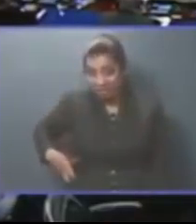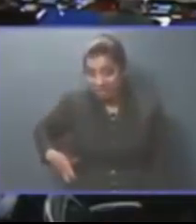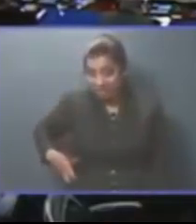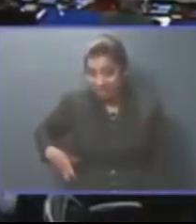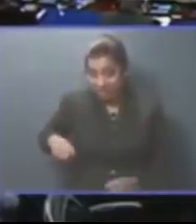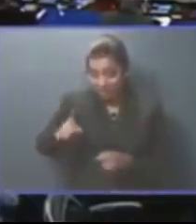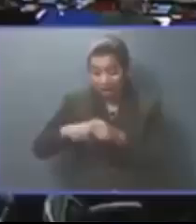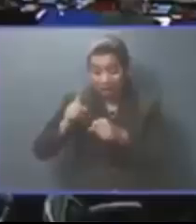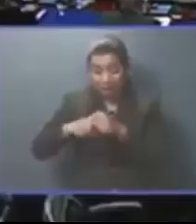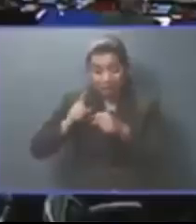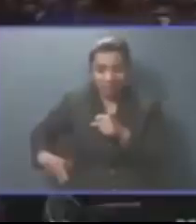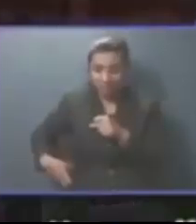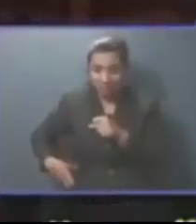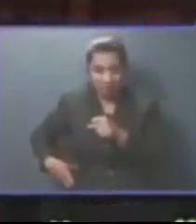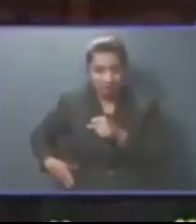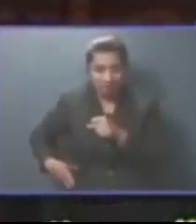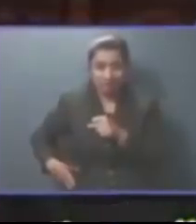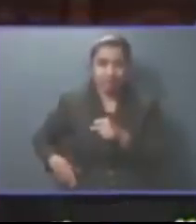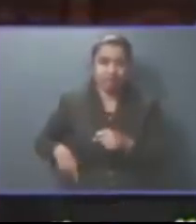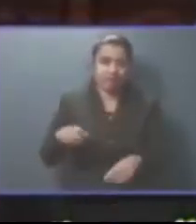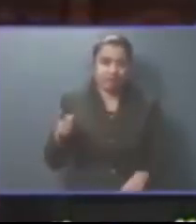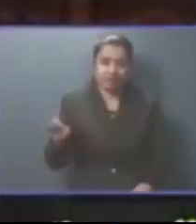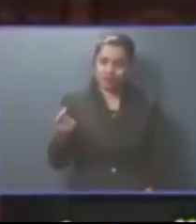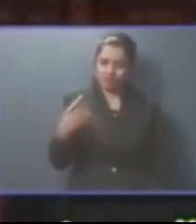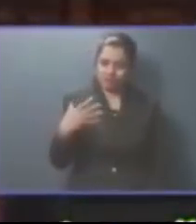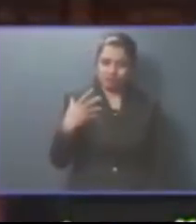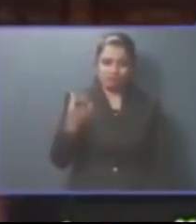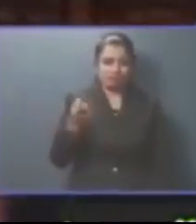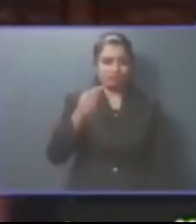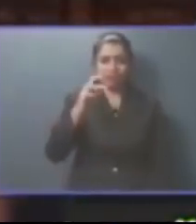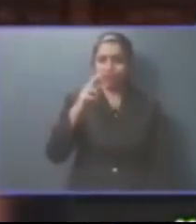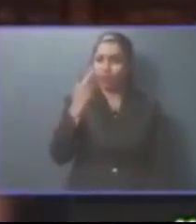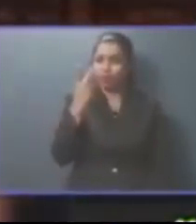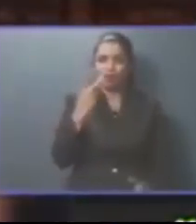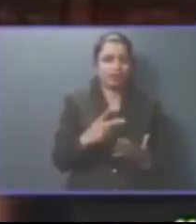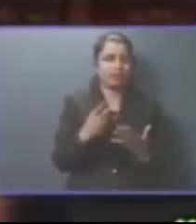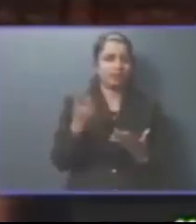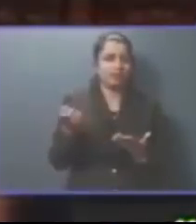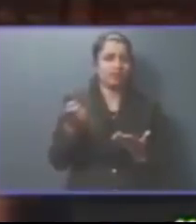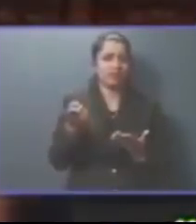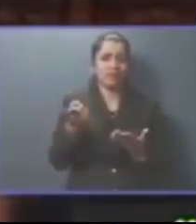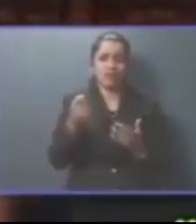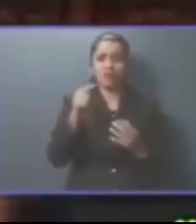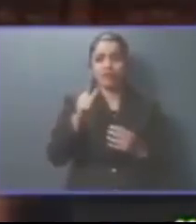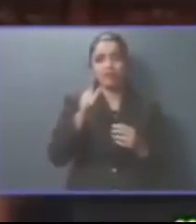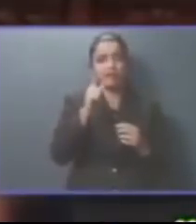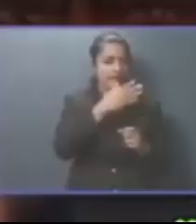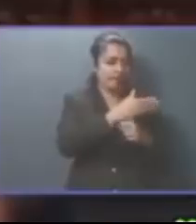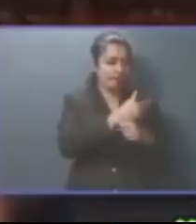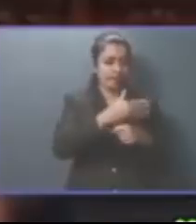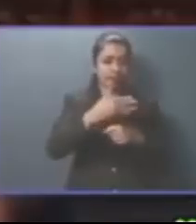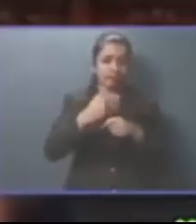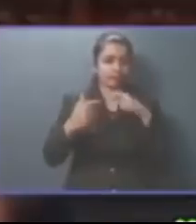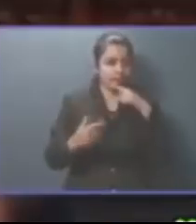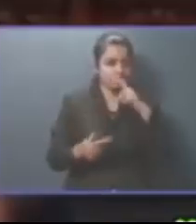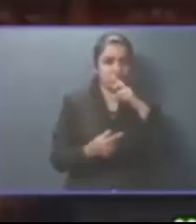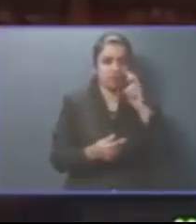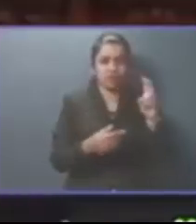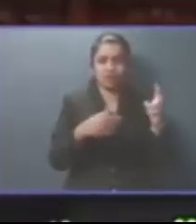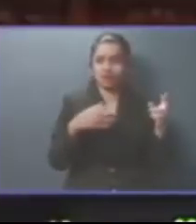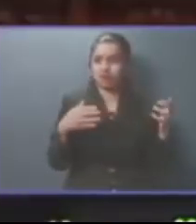micrófono no da derecho a mentir. Nos decía, he escuchado dos veces a una de las dos fracciones del